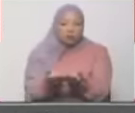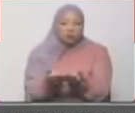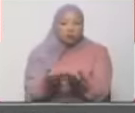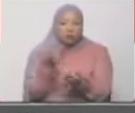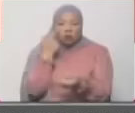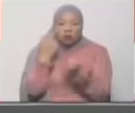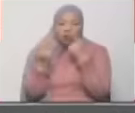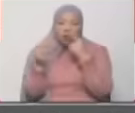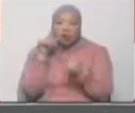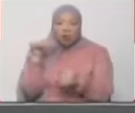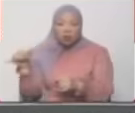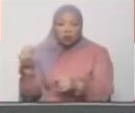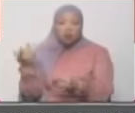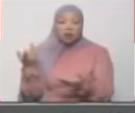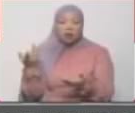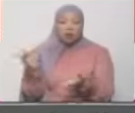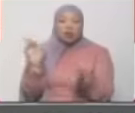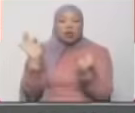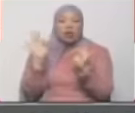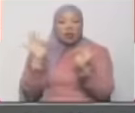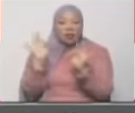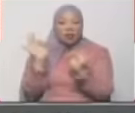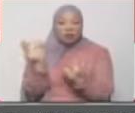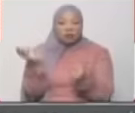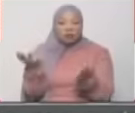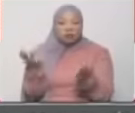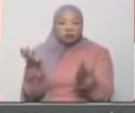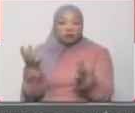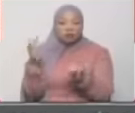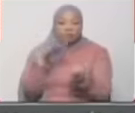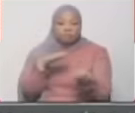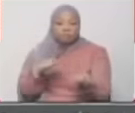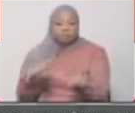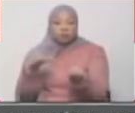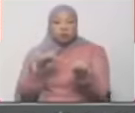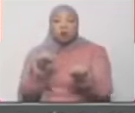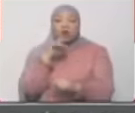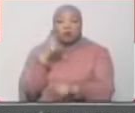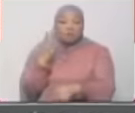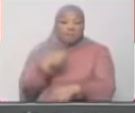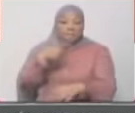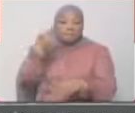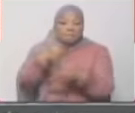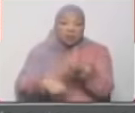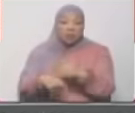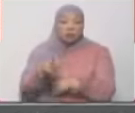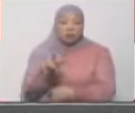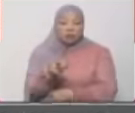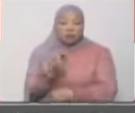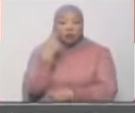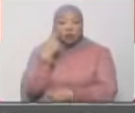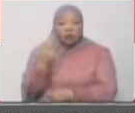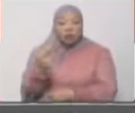venido denunciando, ¿verdad? Que nadie subestime eso. Ustedes le vieron la cara al fascismo,